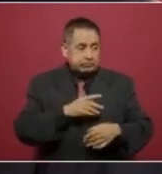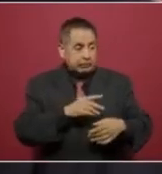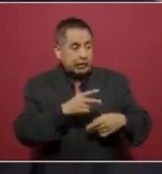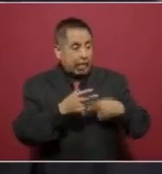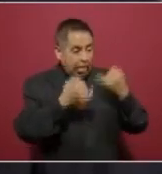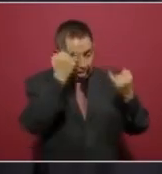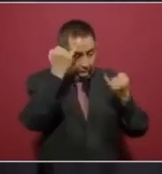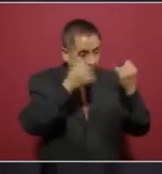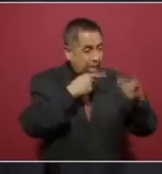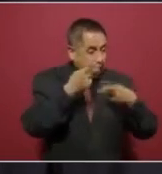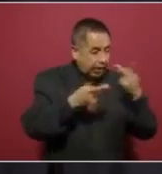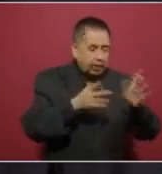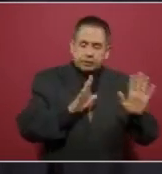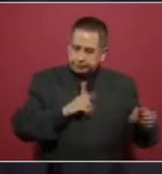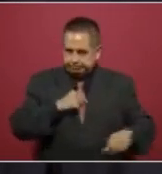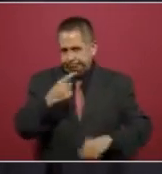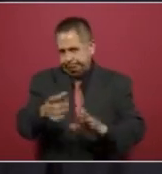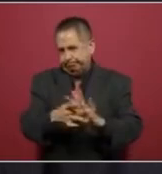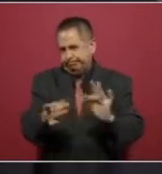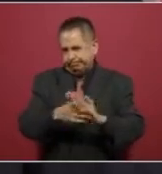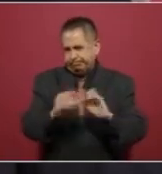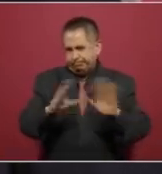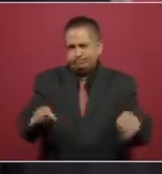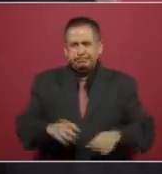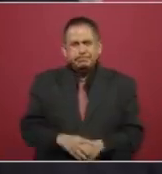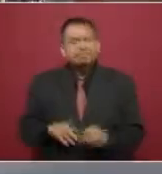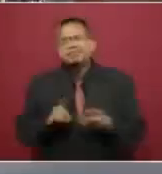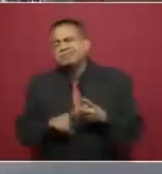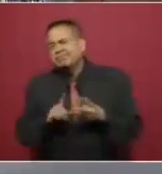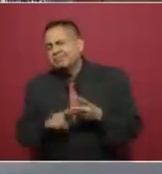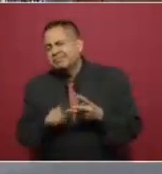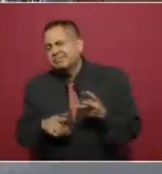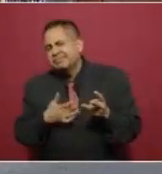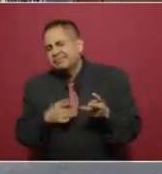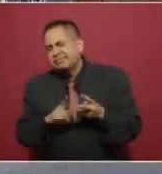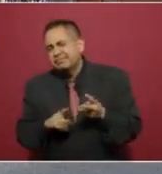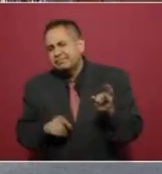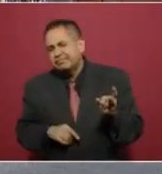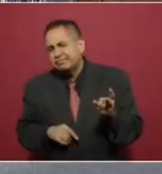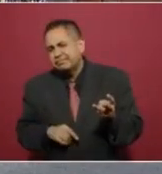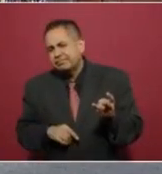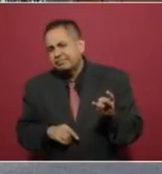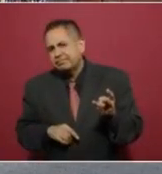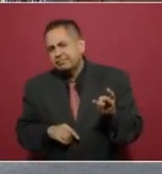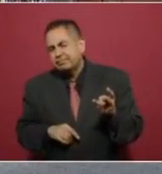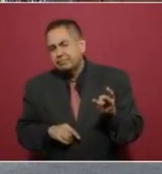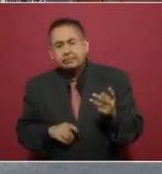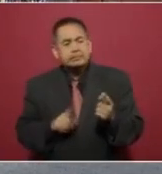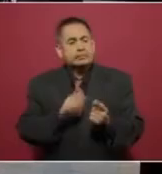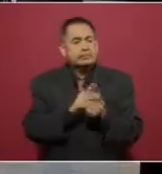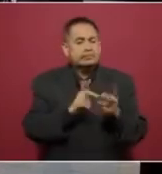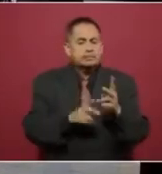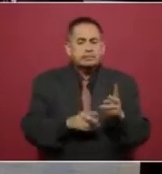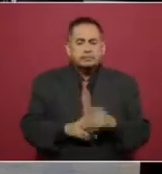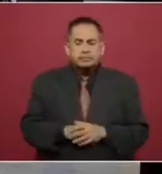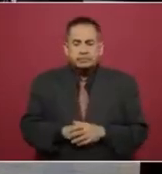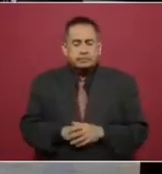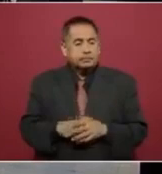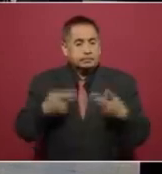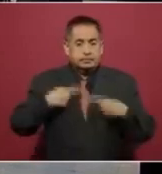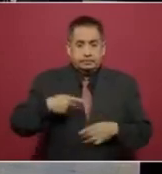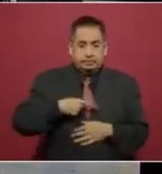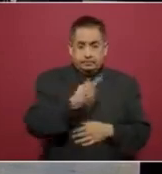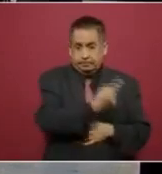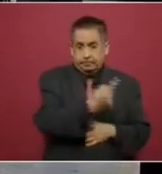réplica. Respecto al anuncio que hizo el secretario de Comunicaciones y Transportes, Javier Jiménez Espriu, de que no hay indicios de corrupción